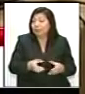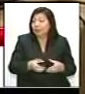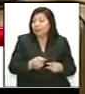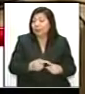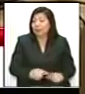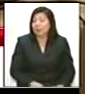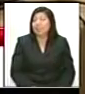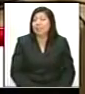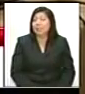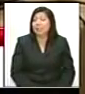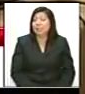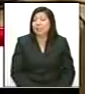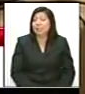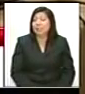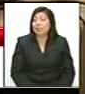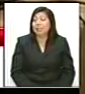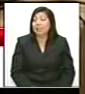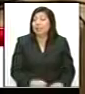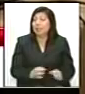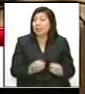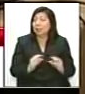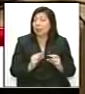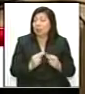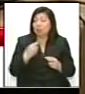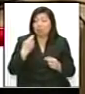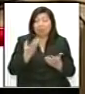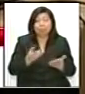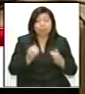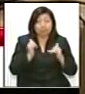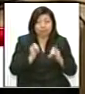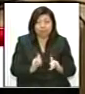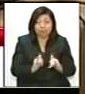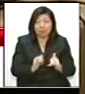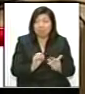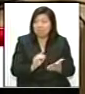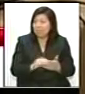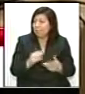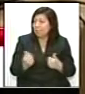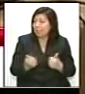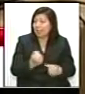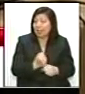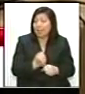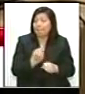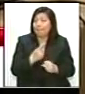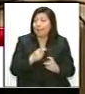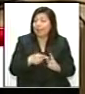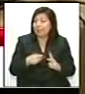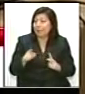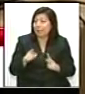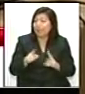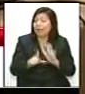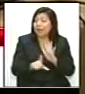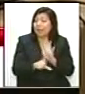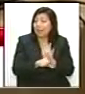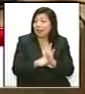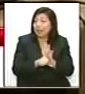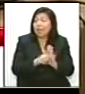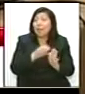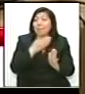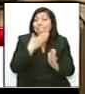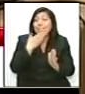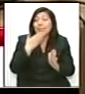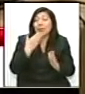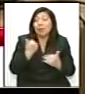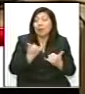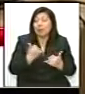pero mientras tanto siempre va a haber de este grupo político una posición muy activa para sacar leyes que mejoren las